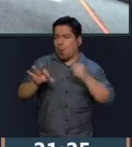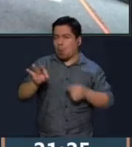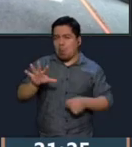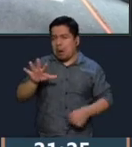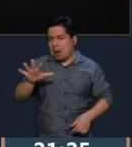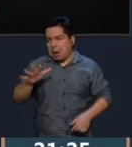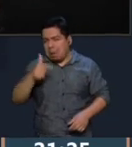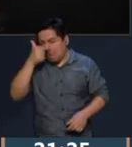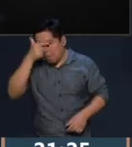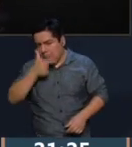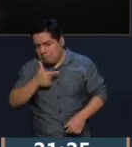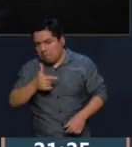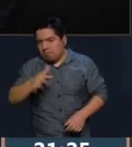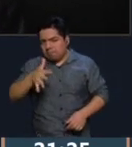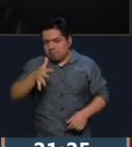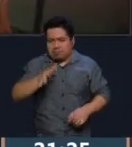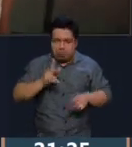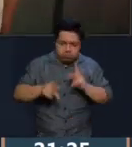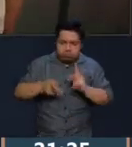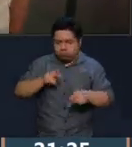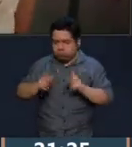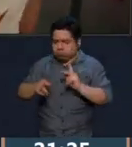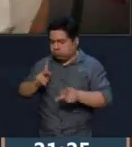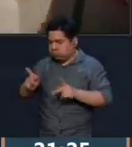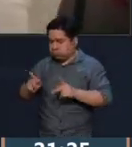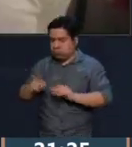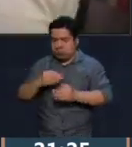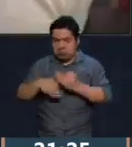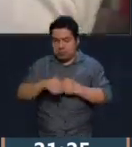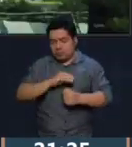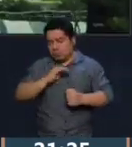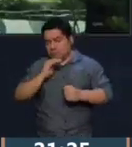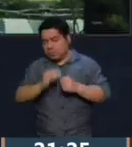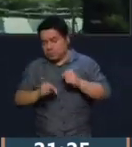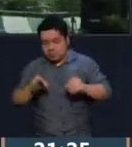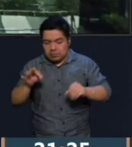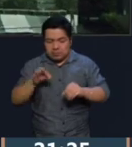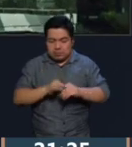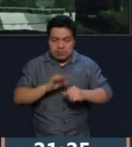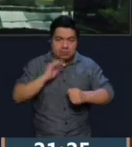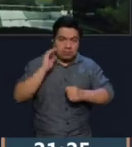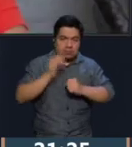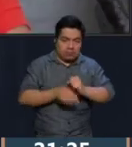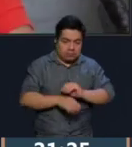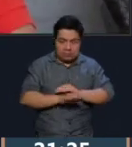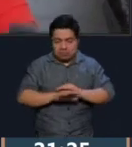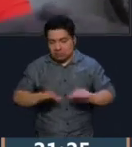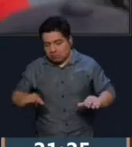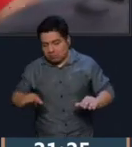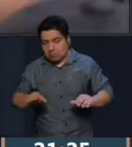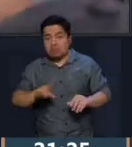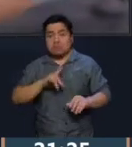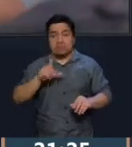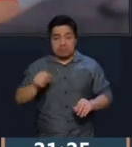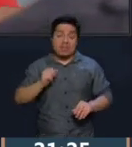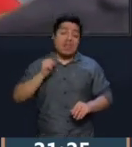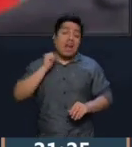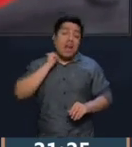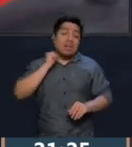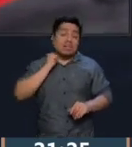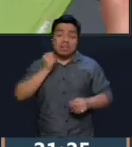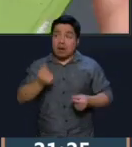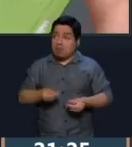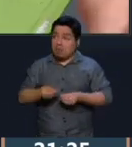11:45 de la noche, que fue cuando terminamos de votar, y bueno, llegó al Senado,